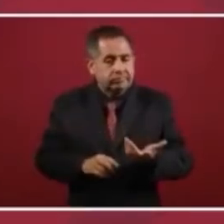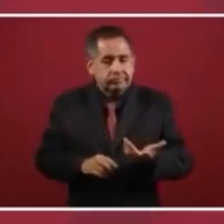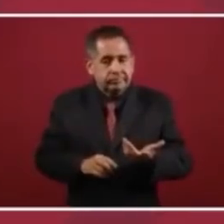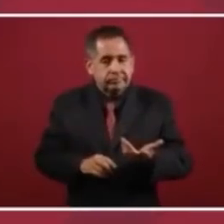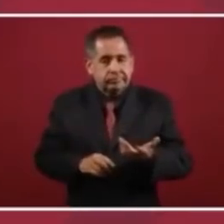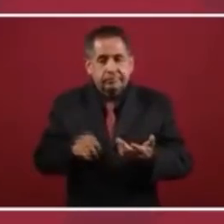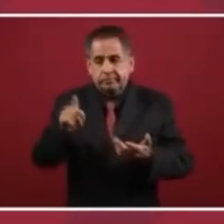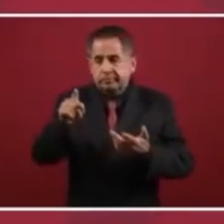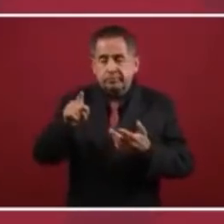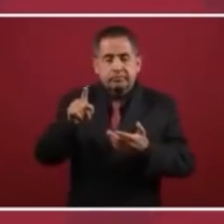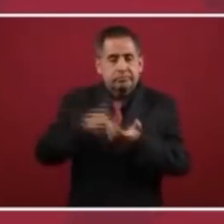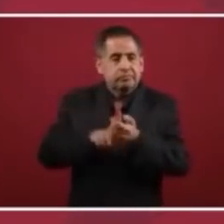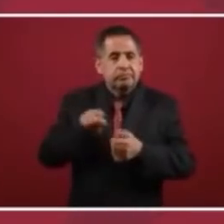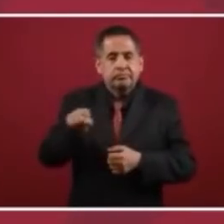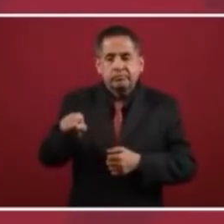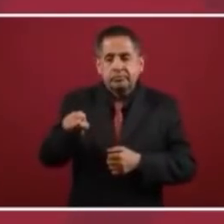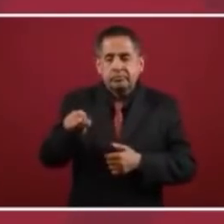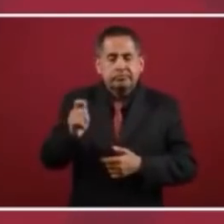con